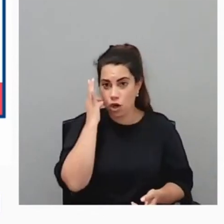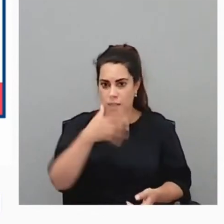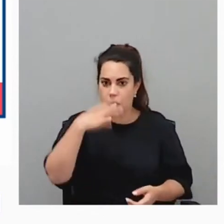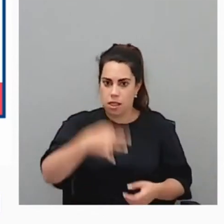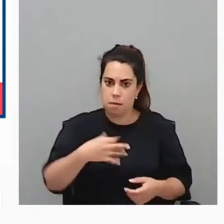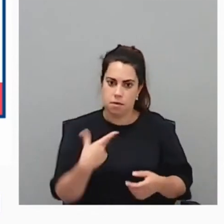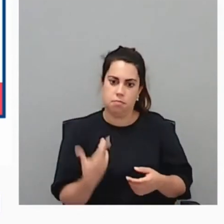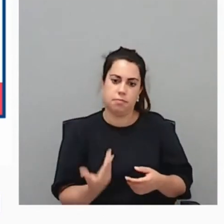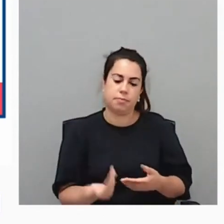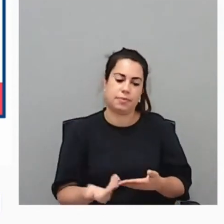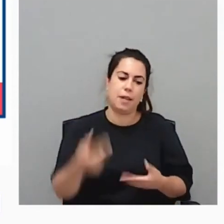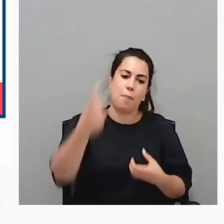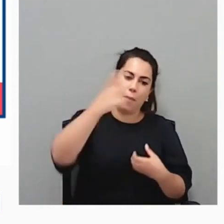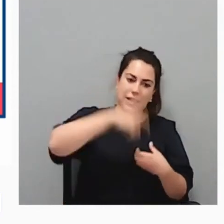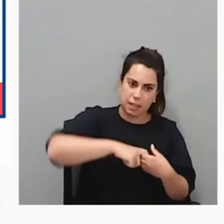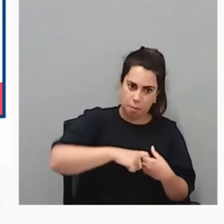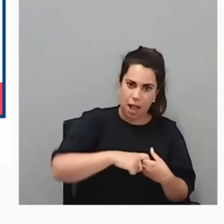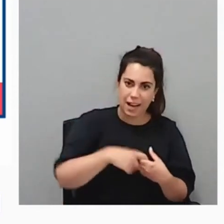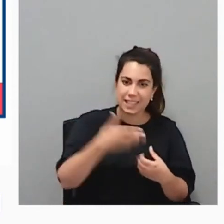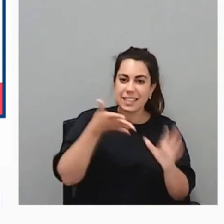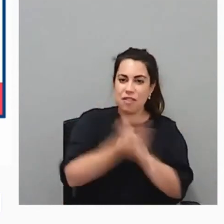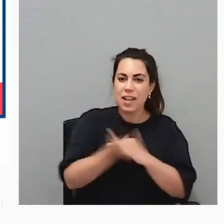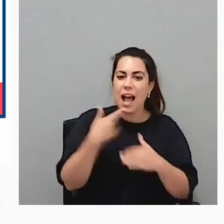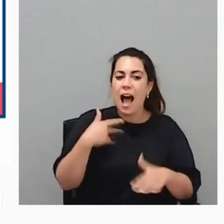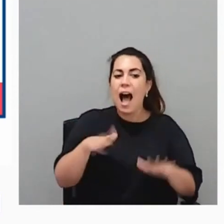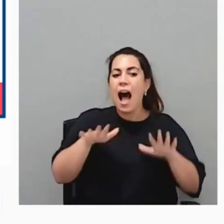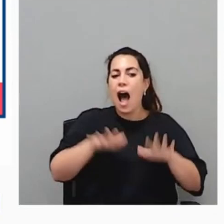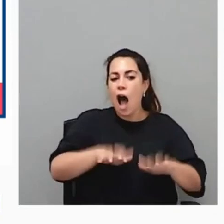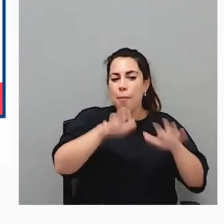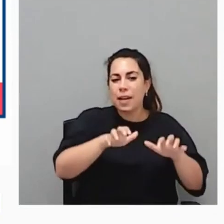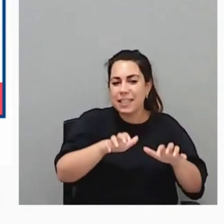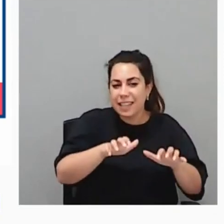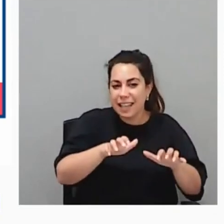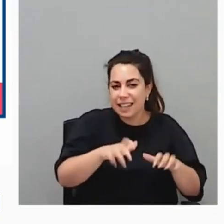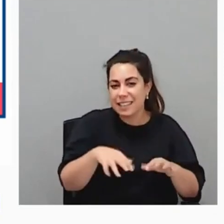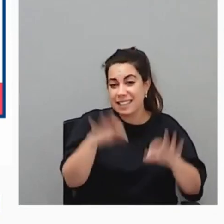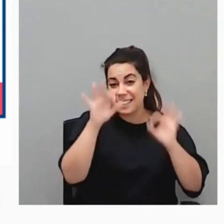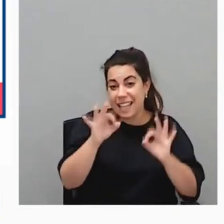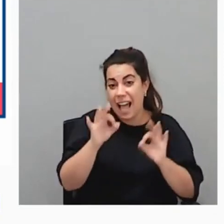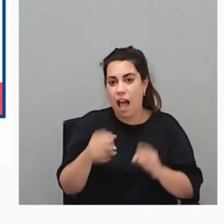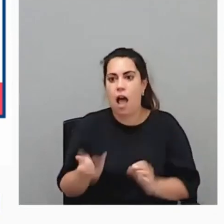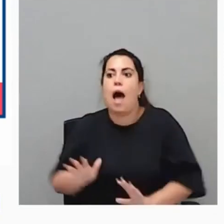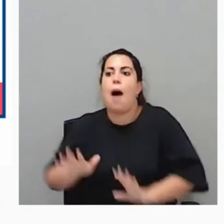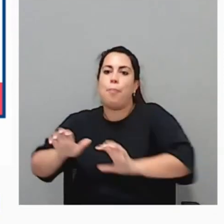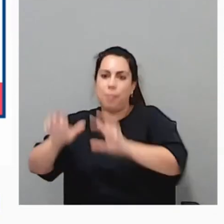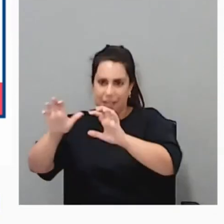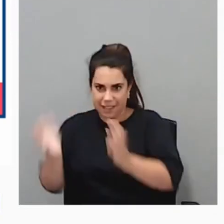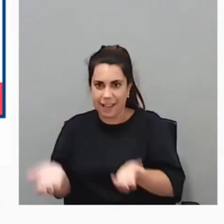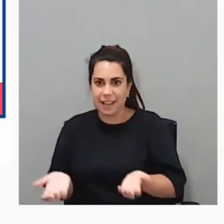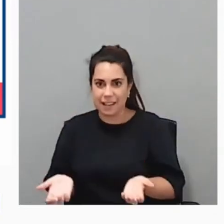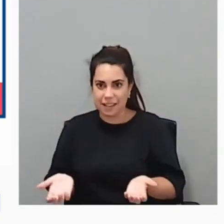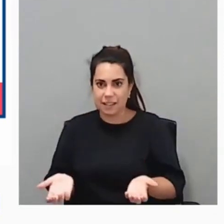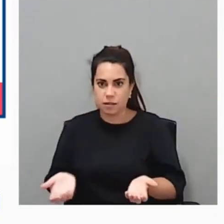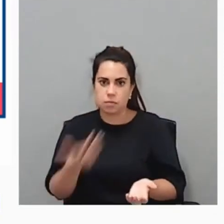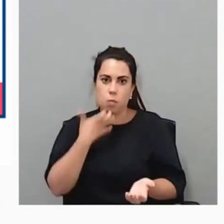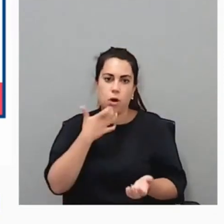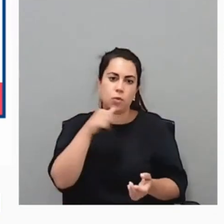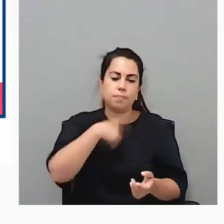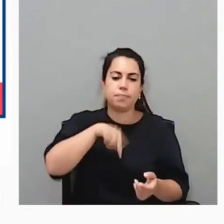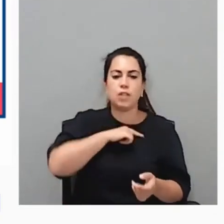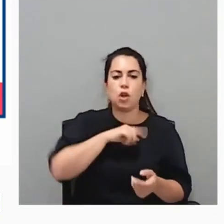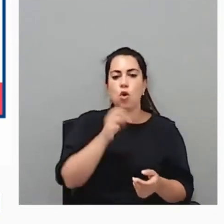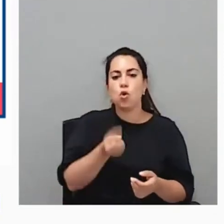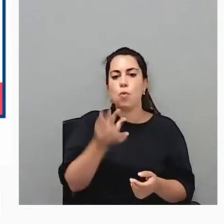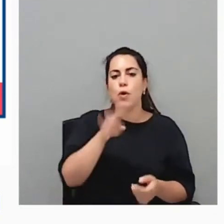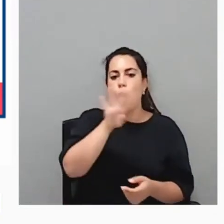¿no? Porque, como decía antes Mercedes y como hemos visto en el Objetivo de Desarrollo Sostenible, el número 4, que es el que nosotros trabajamos, al final